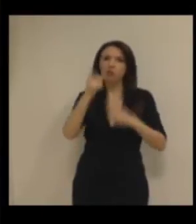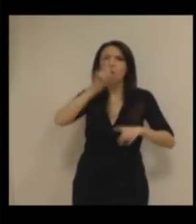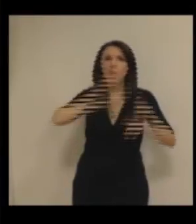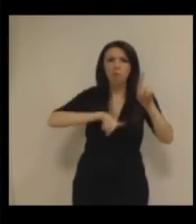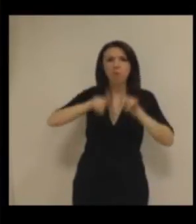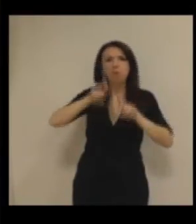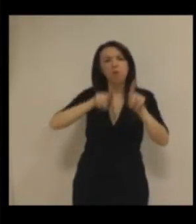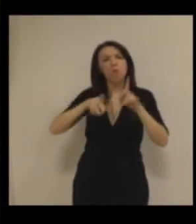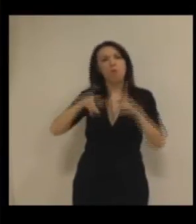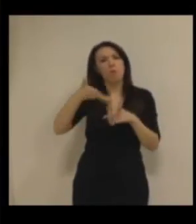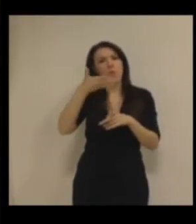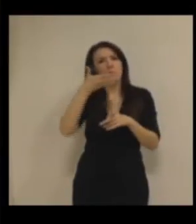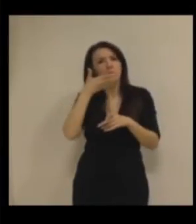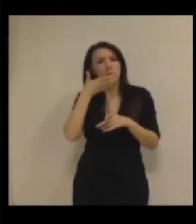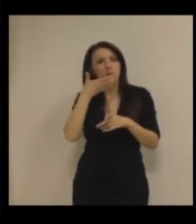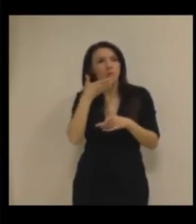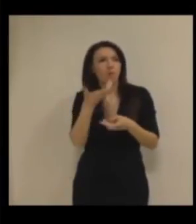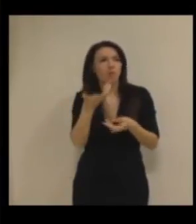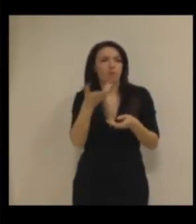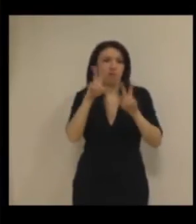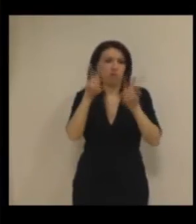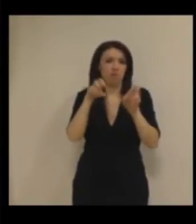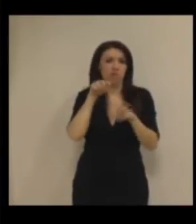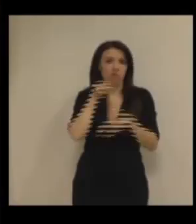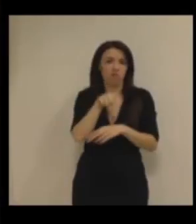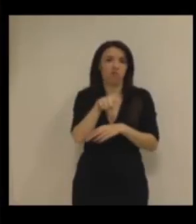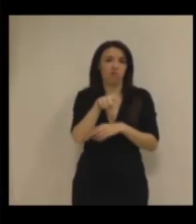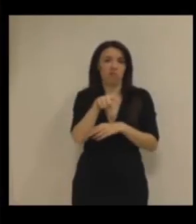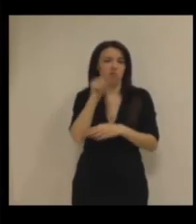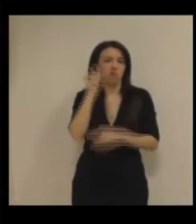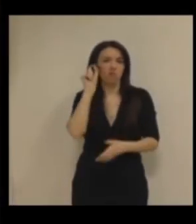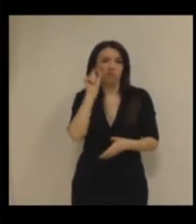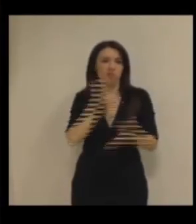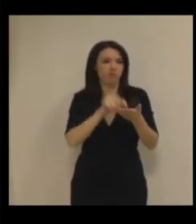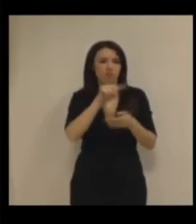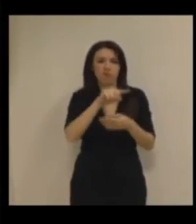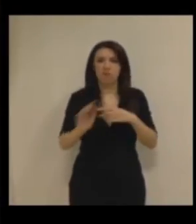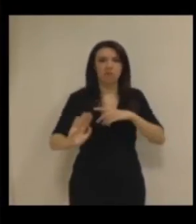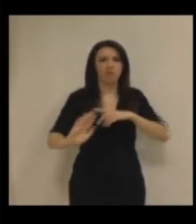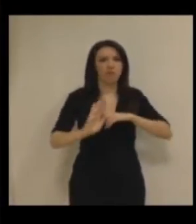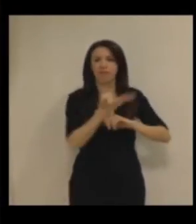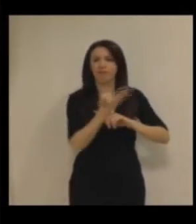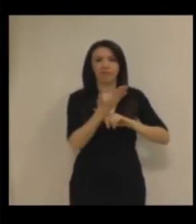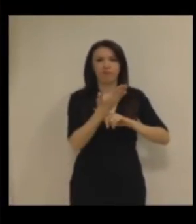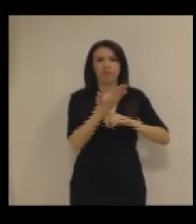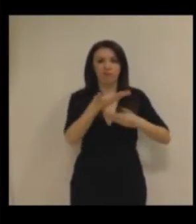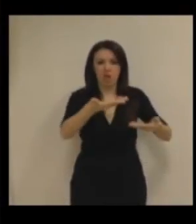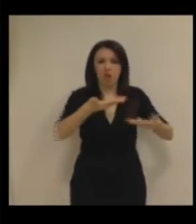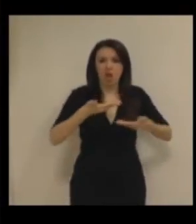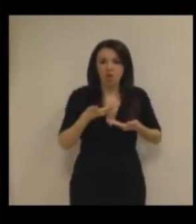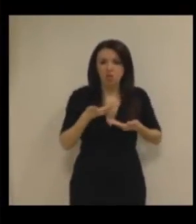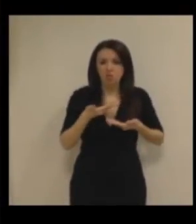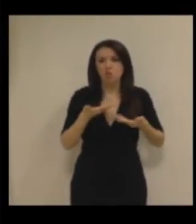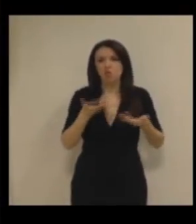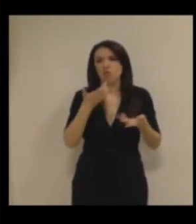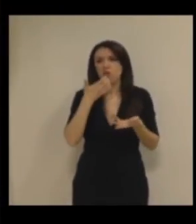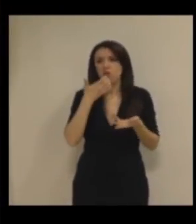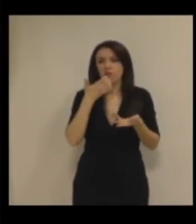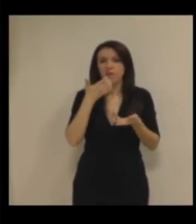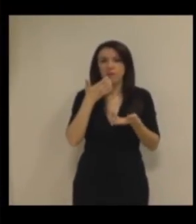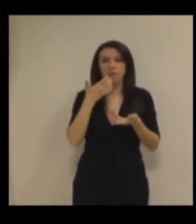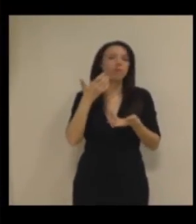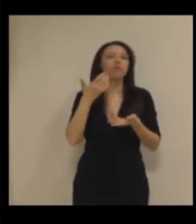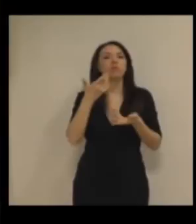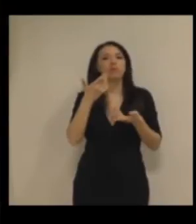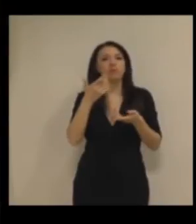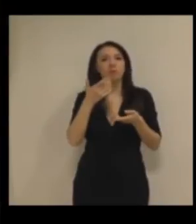surgido con este tema, pues inmediatamente han ofrecido ayuda cuando hemos